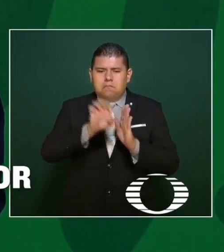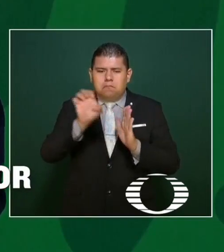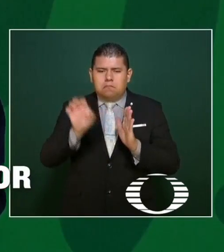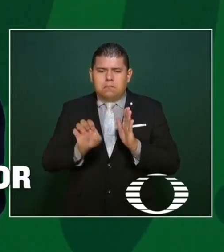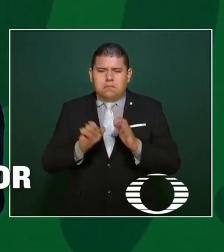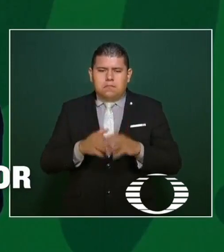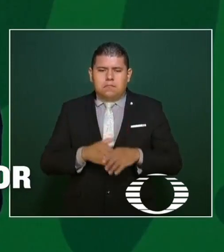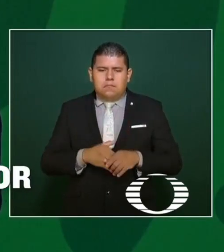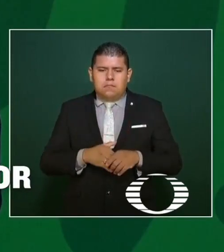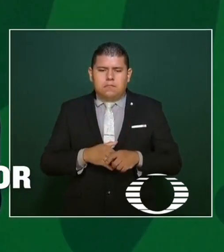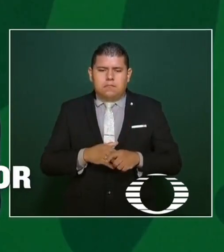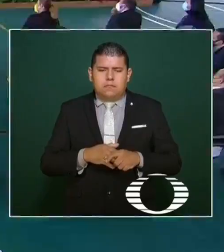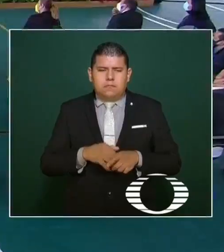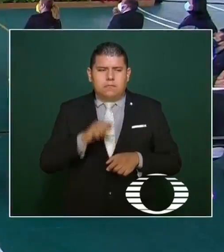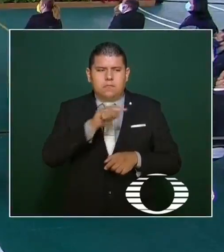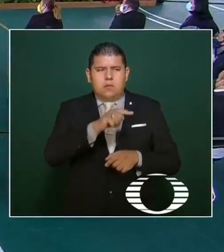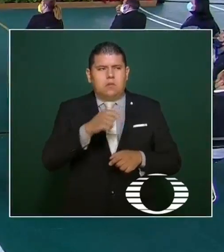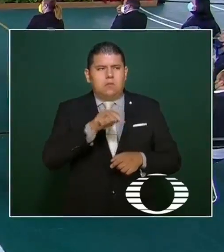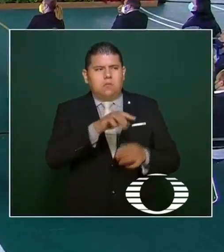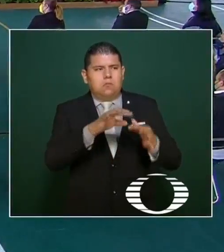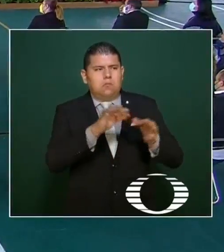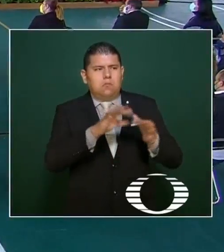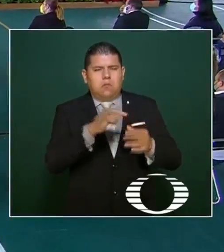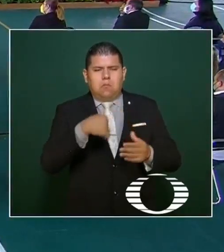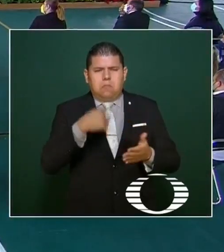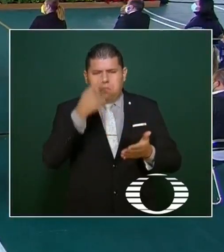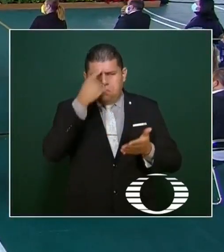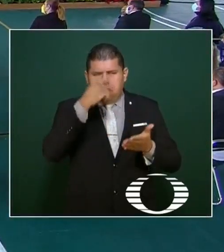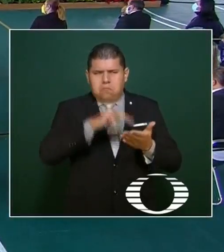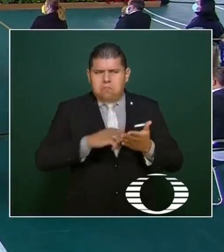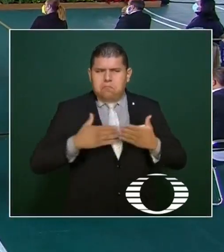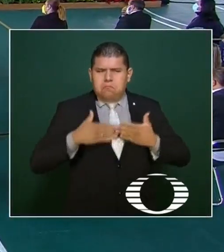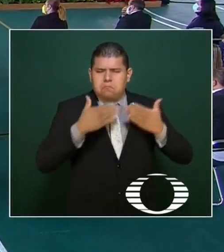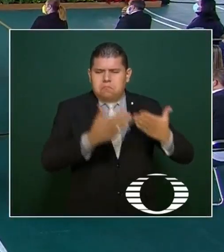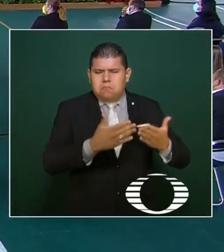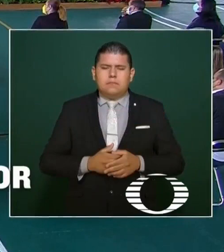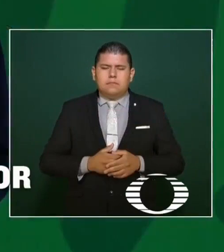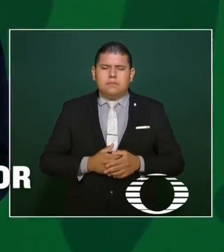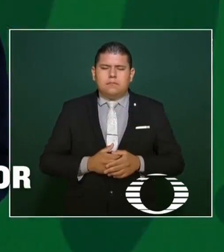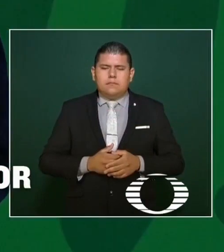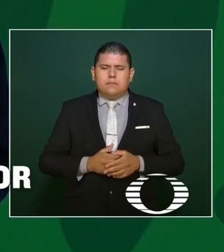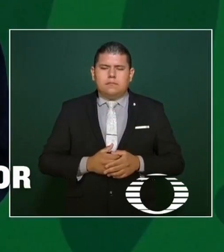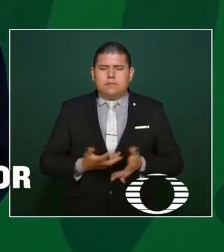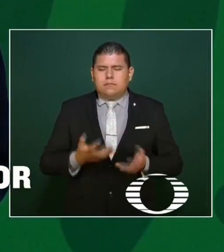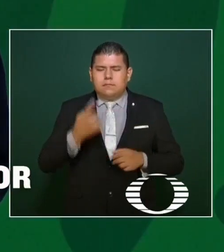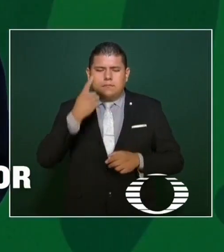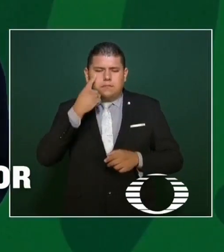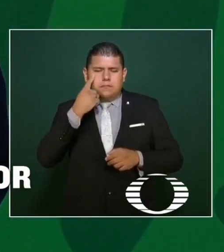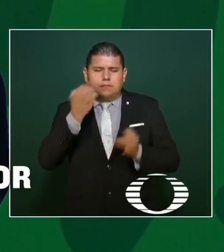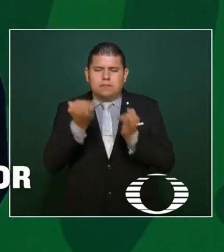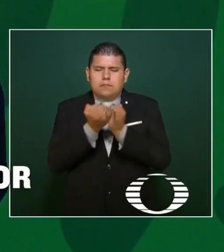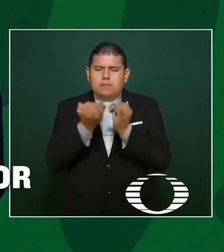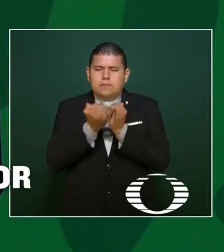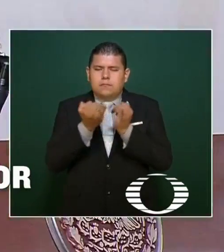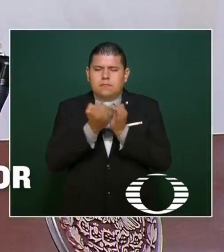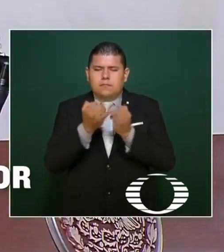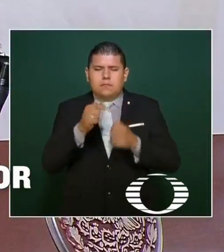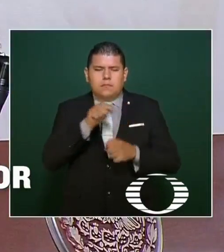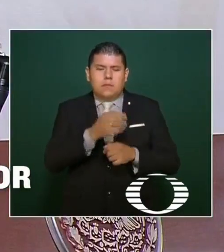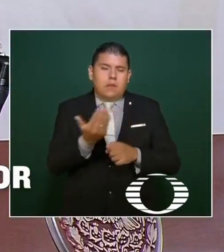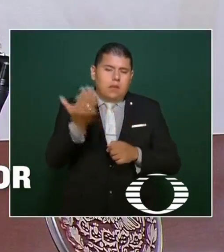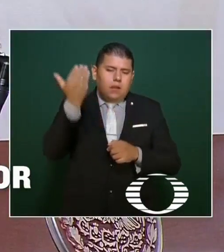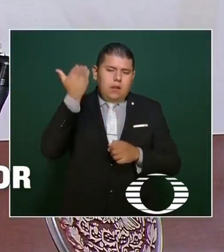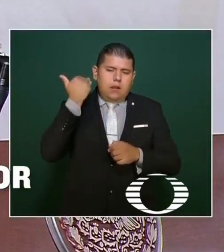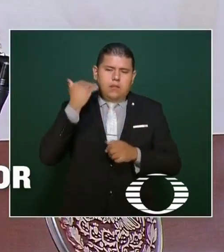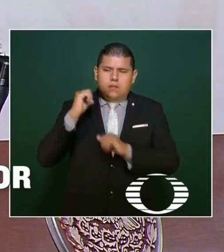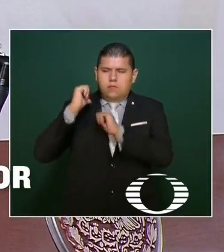fue por créditos, pero como él estuvo en funciones,